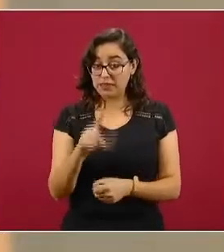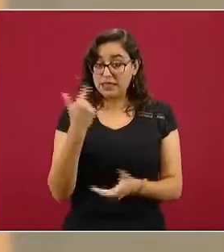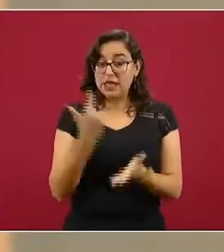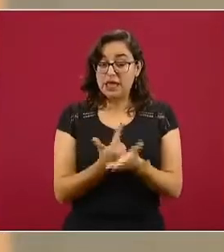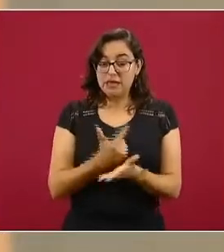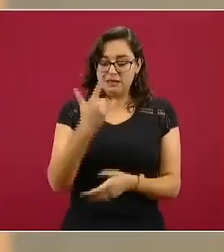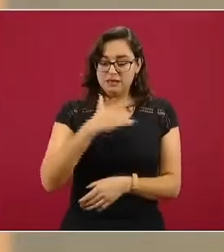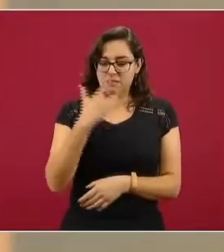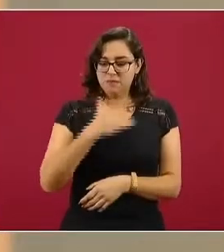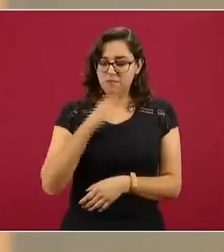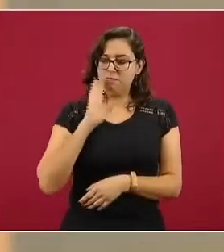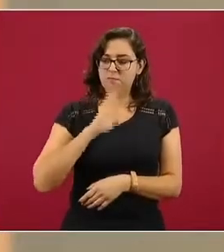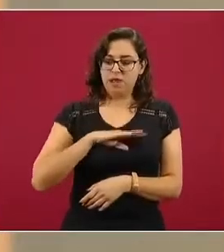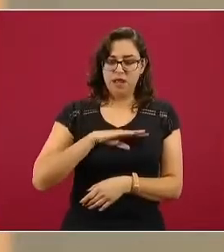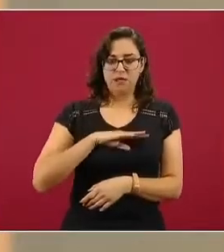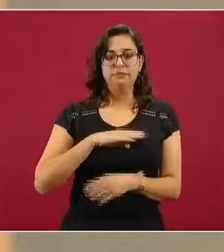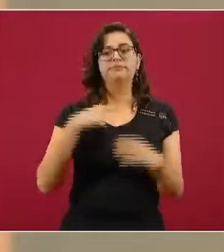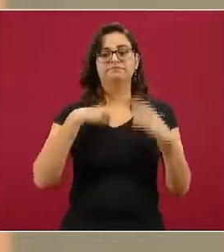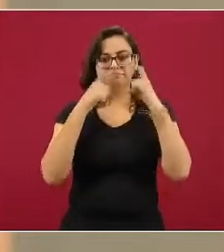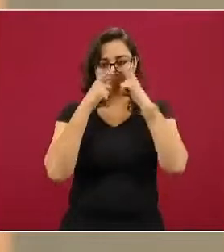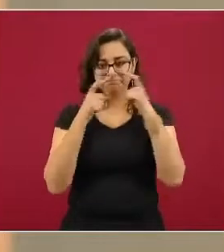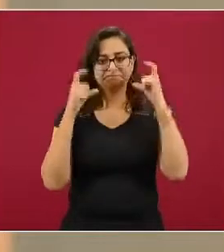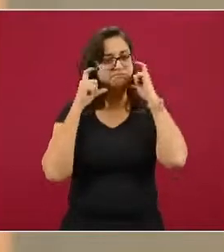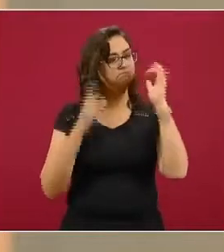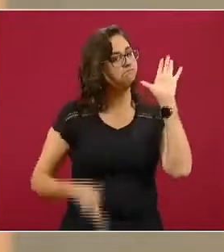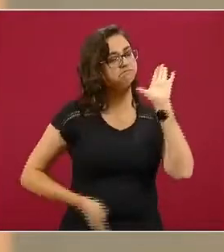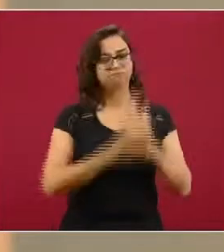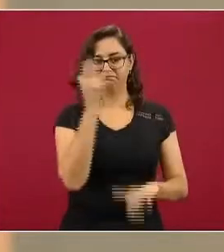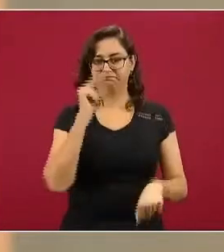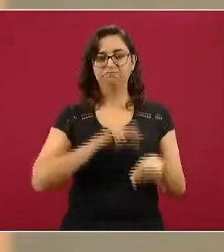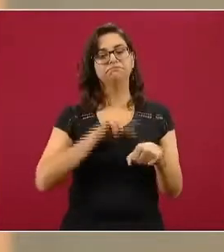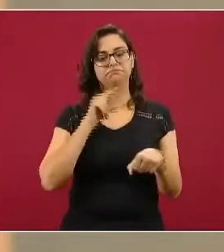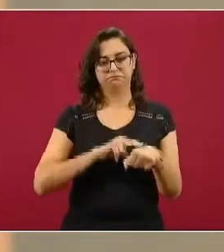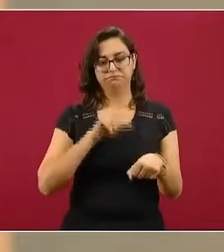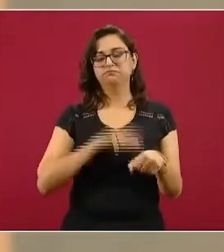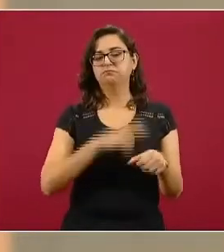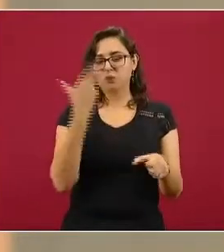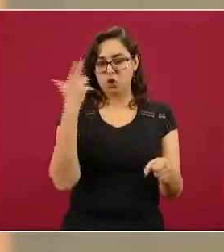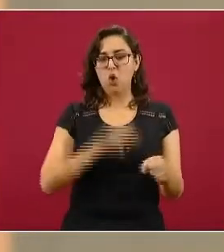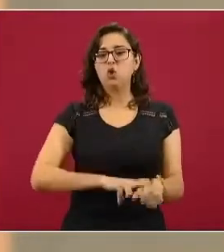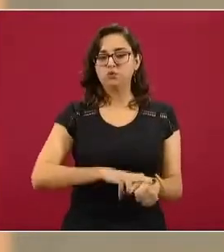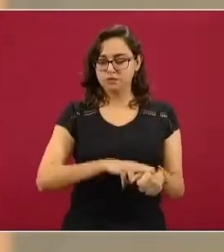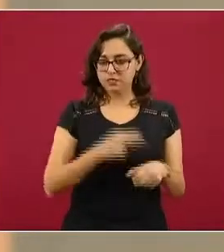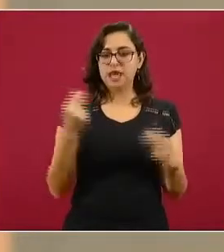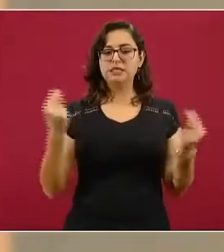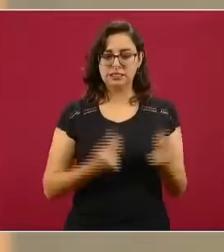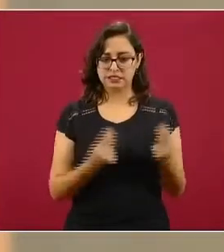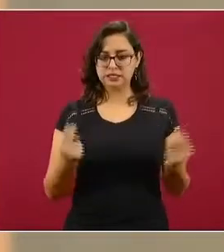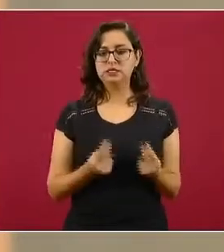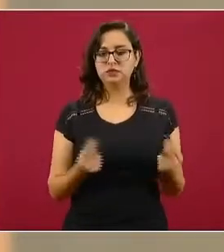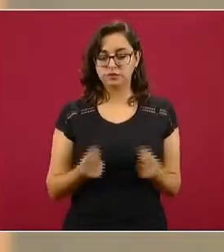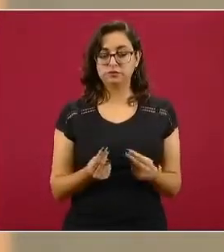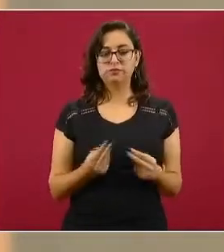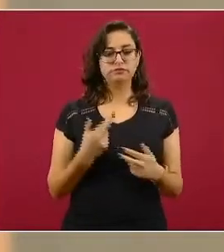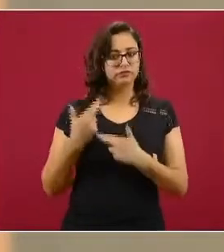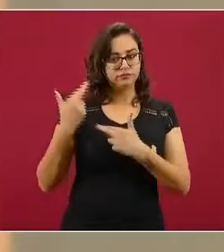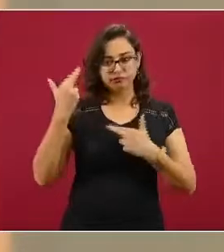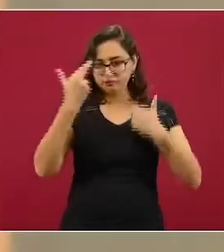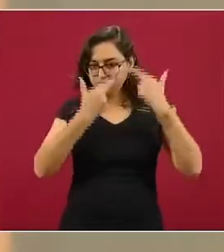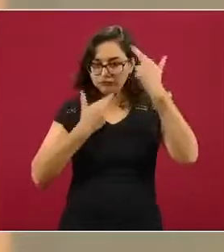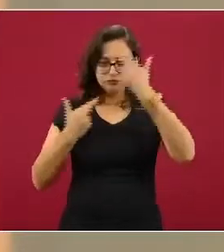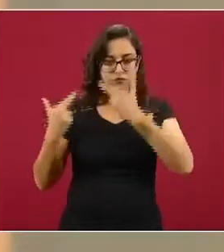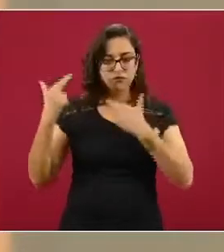tengo síntomas, me pongo mi cubrebocas y voy a acudir a recibir atención a mi salud. Me tienen que